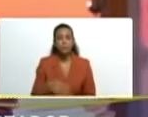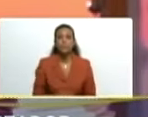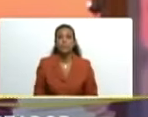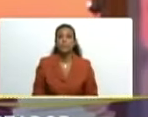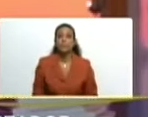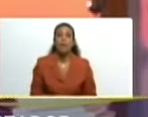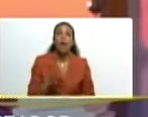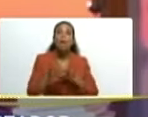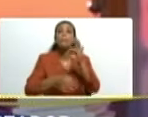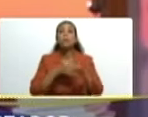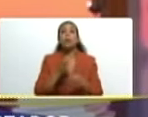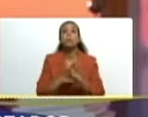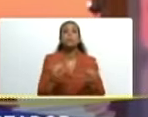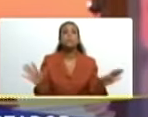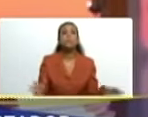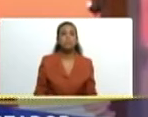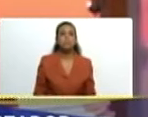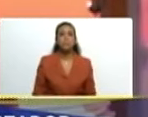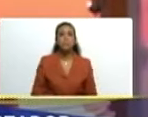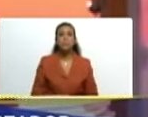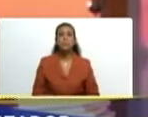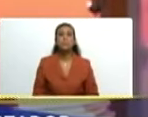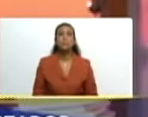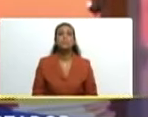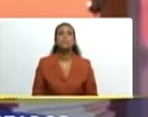le dijeron